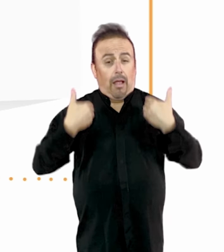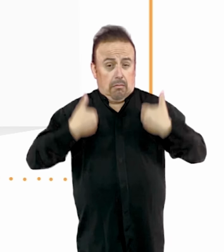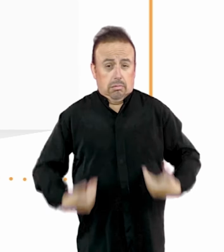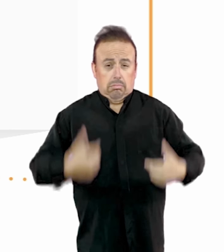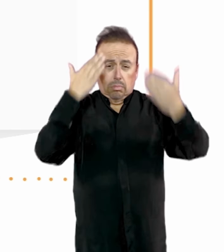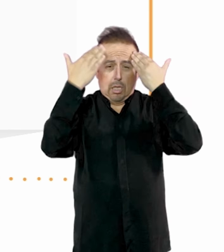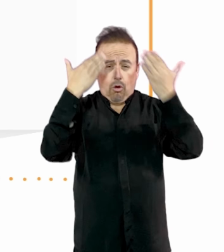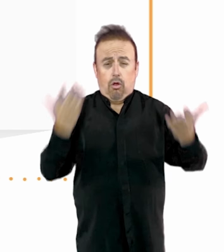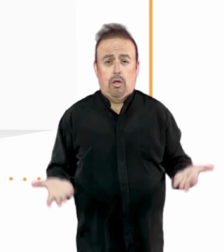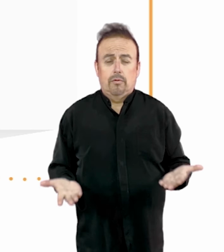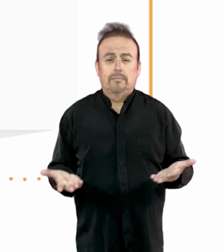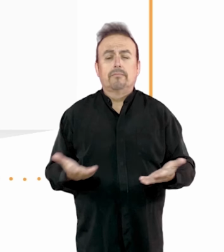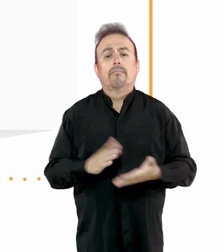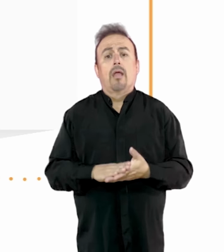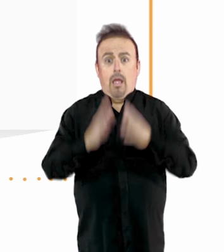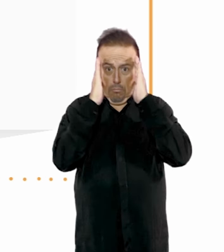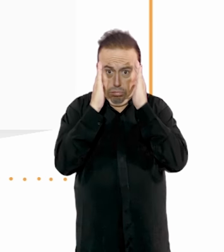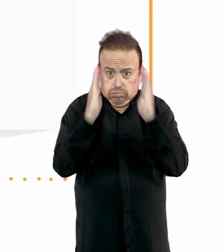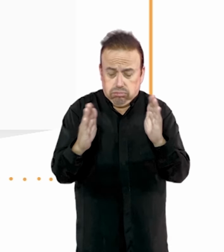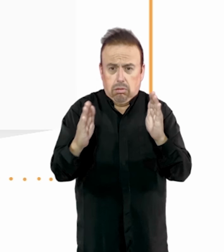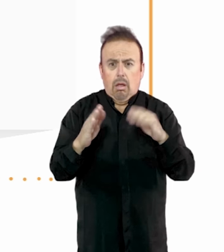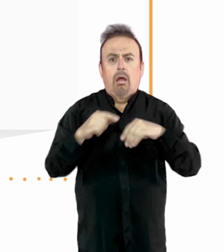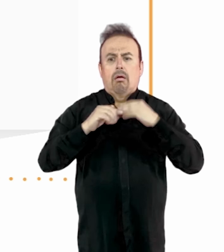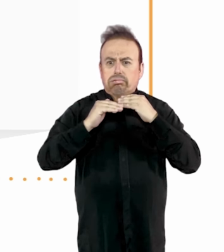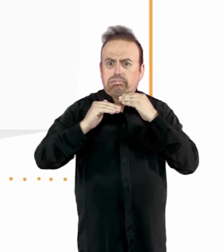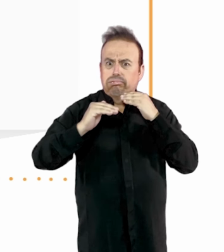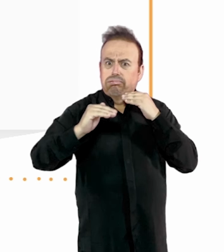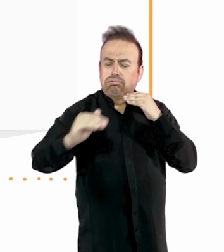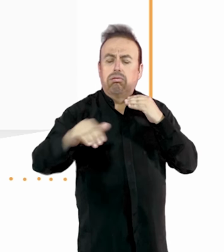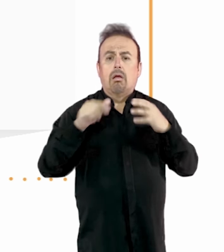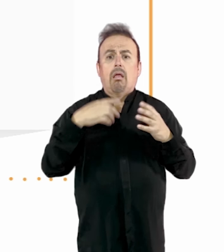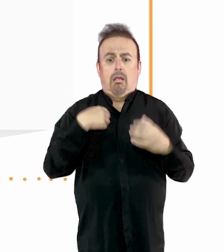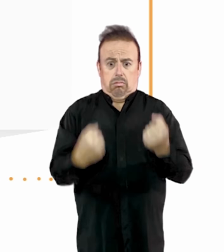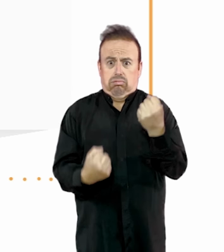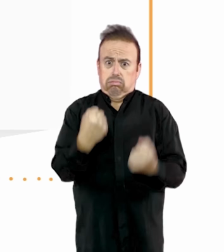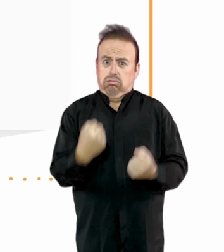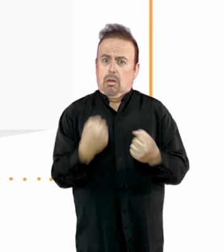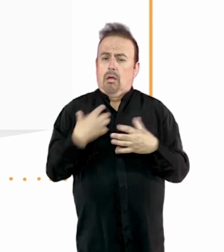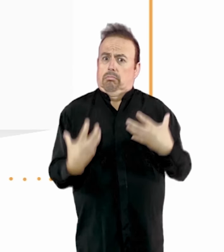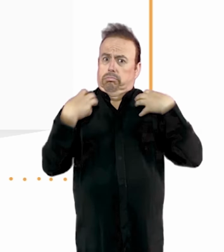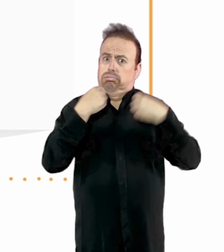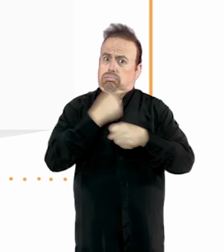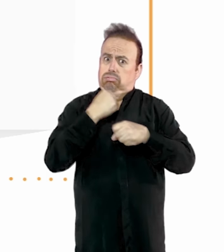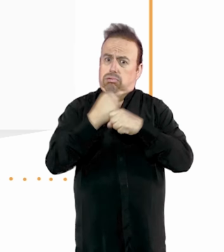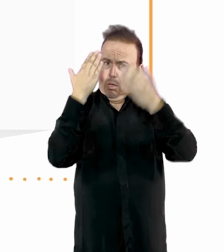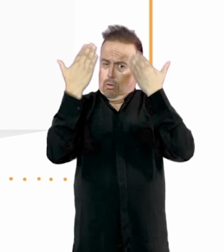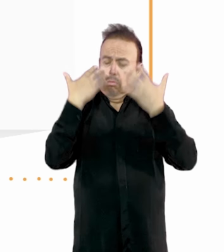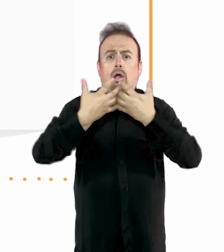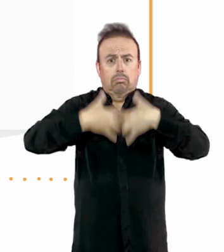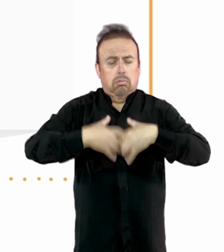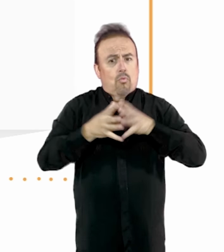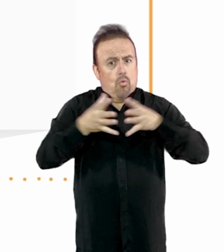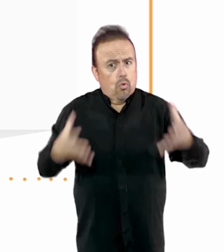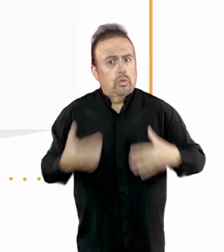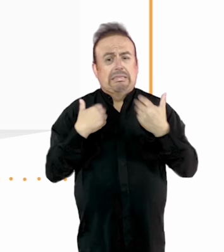y psicológica. Concentración sostenida. La conducción de vehículos es una tarea psicomotriz de alta complejidad, puesto